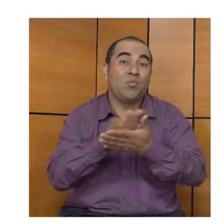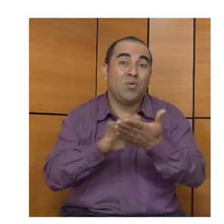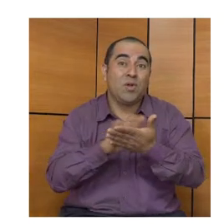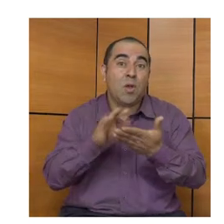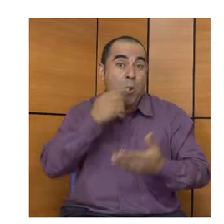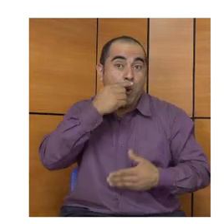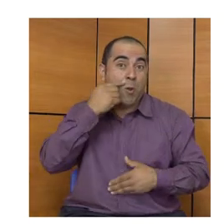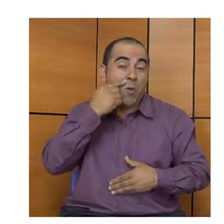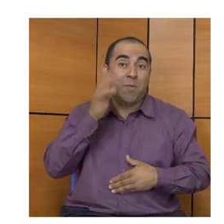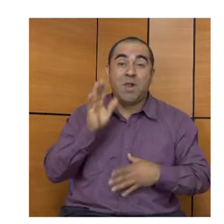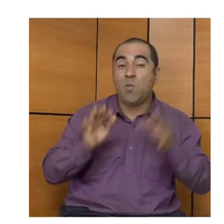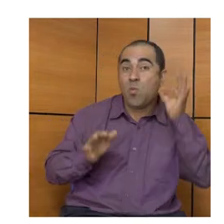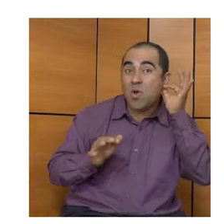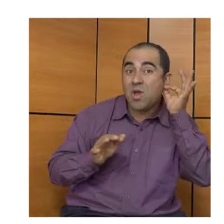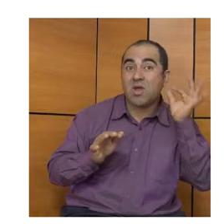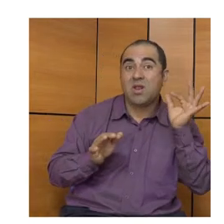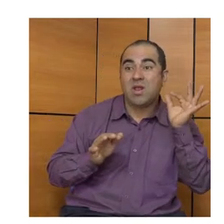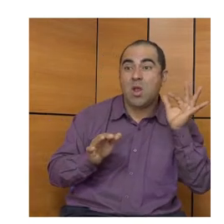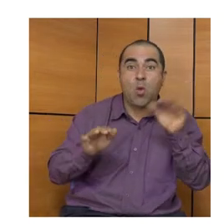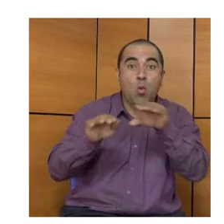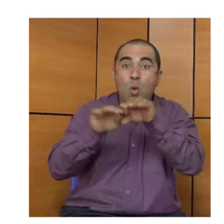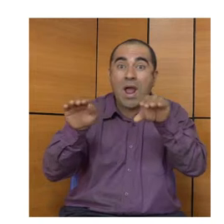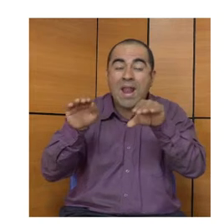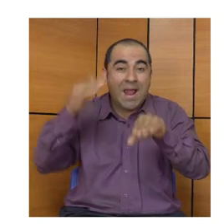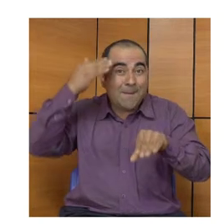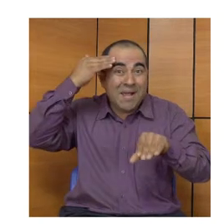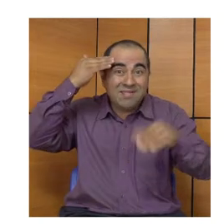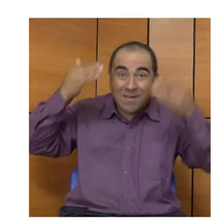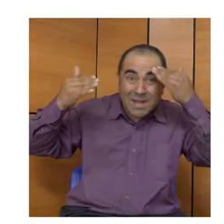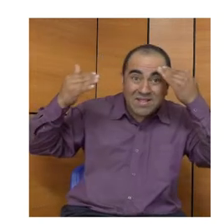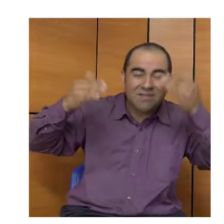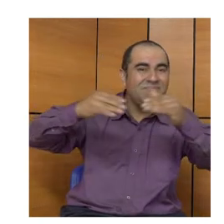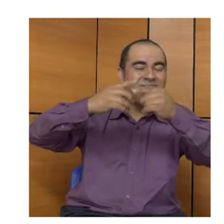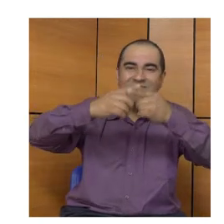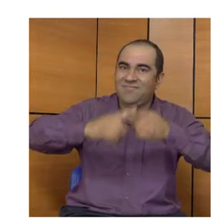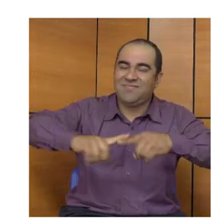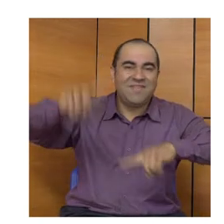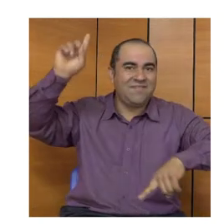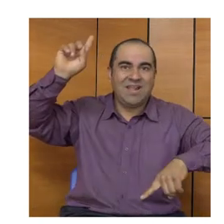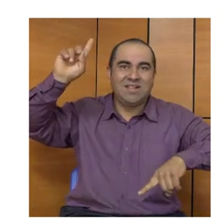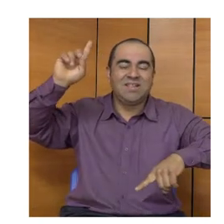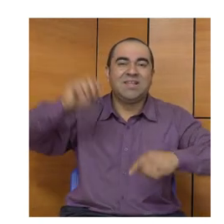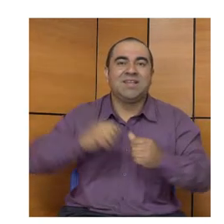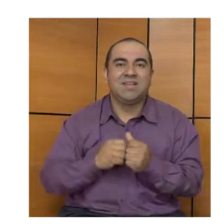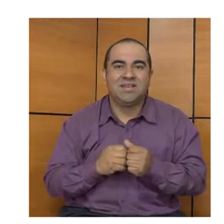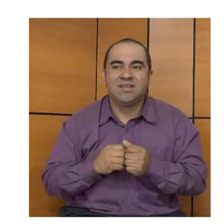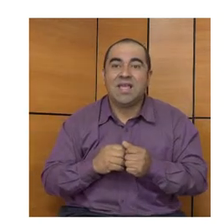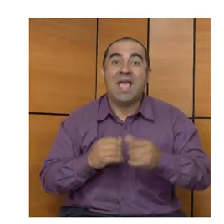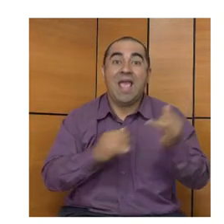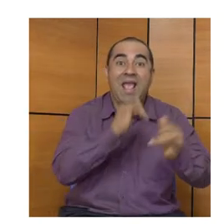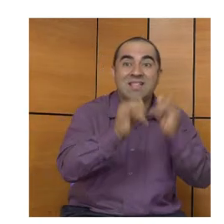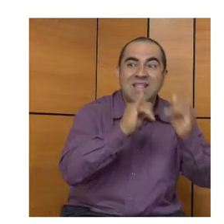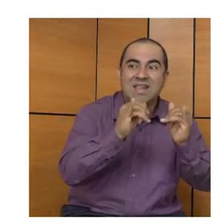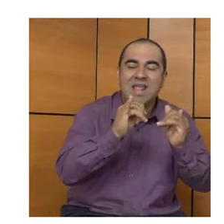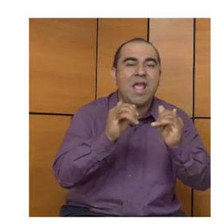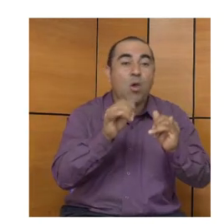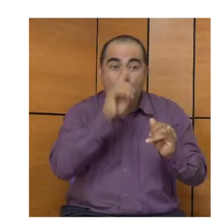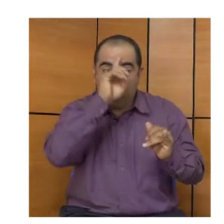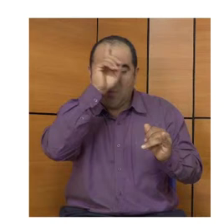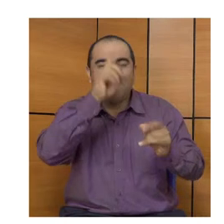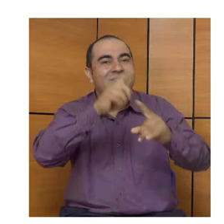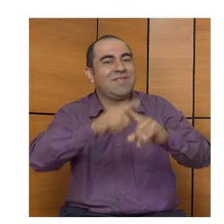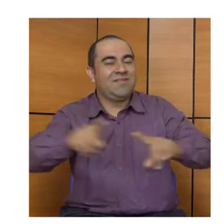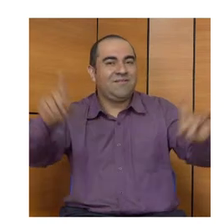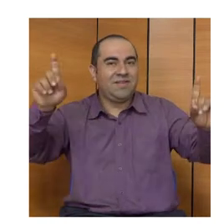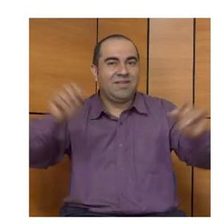los hombres y las mujeres no son exactamente iguales a la hora de comportarse frente a Internet. También